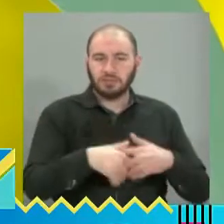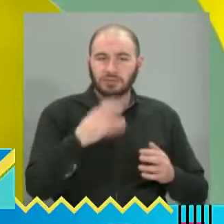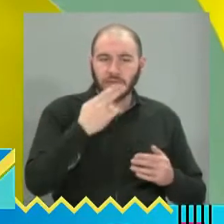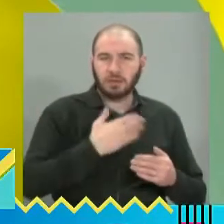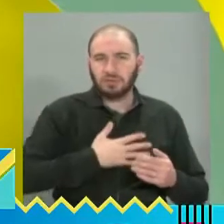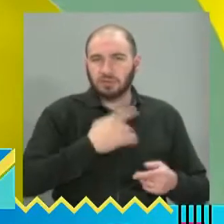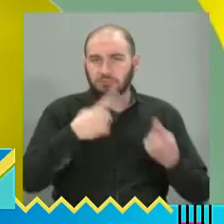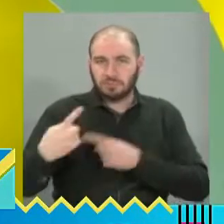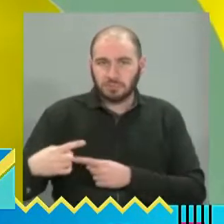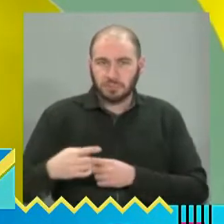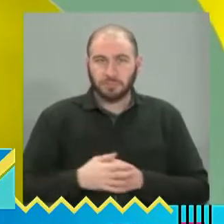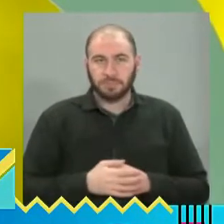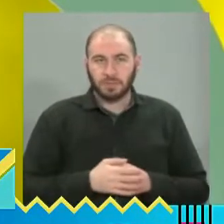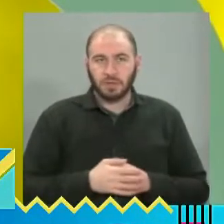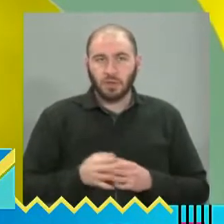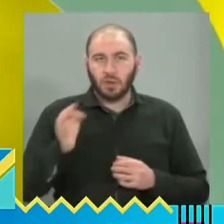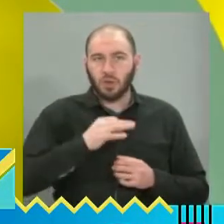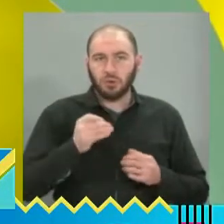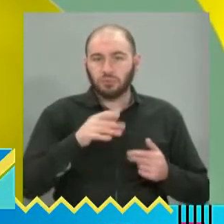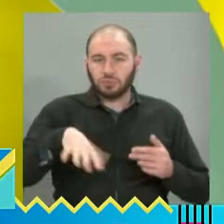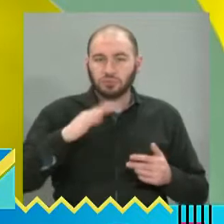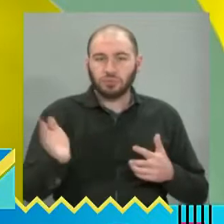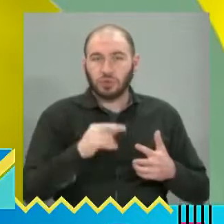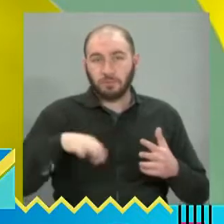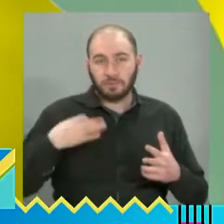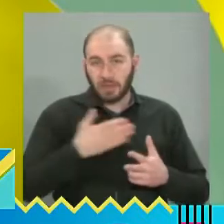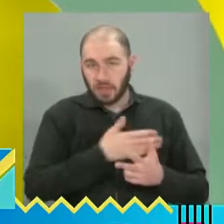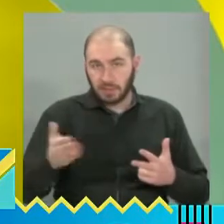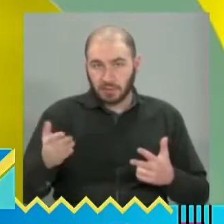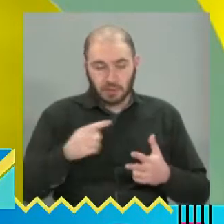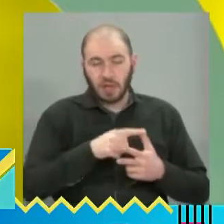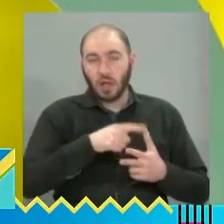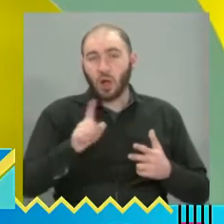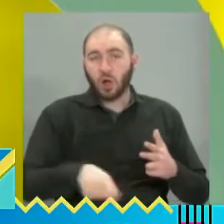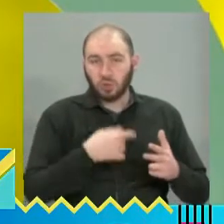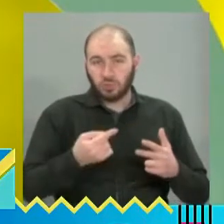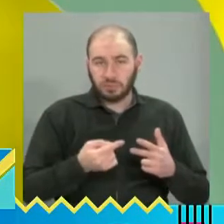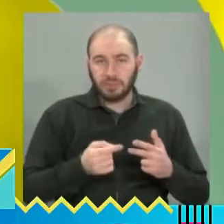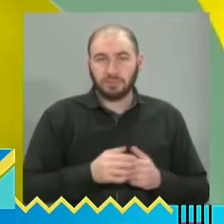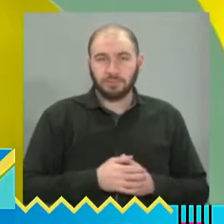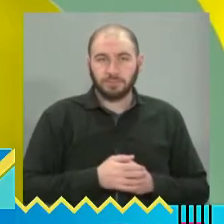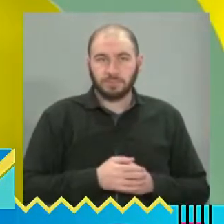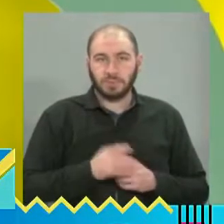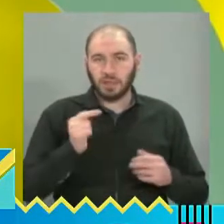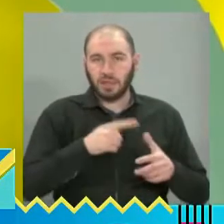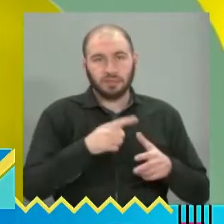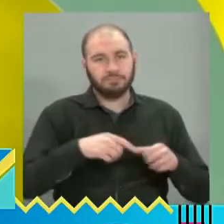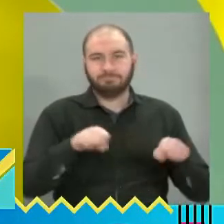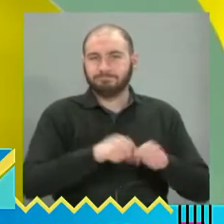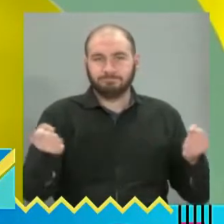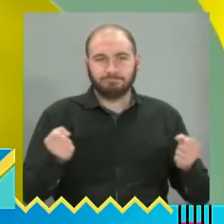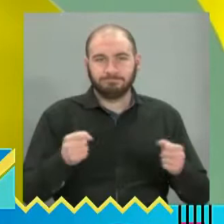distintas circunstancias o a todas sus circunstancias de la vida, se acostumbró a hacer eso y uno tiene que romper